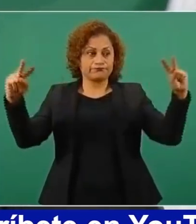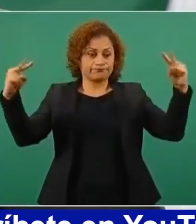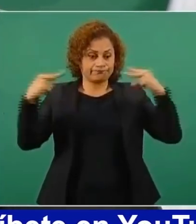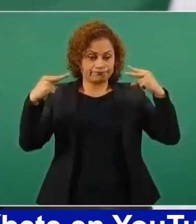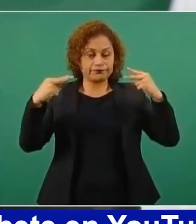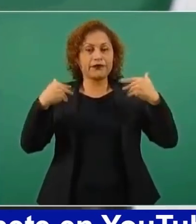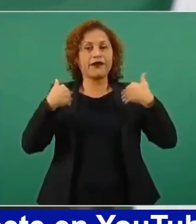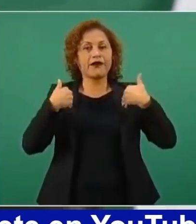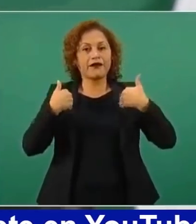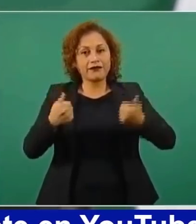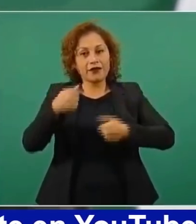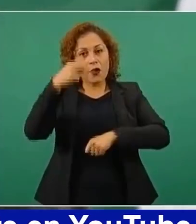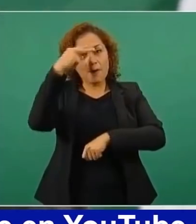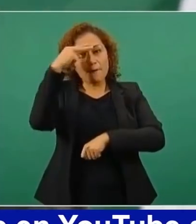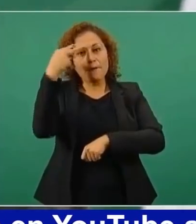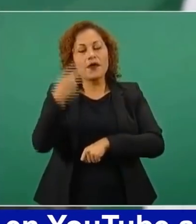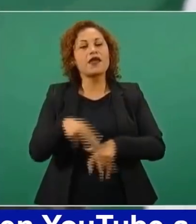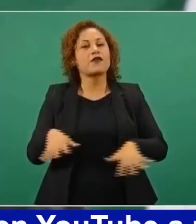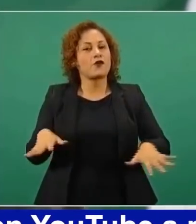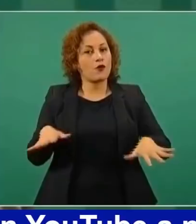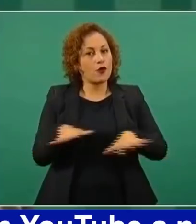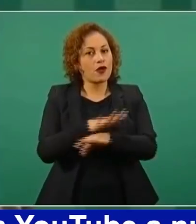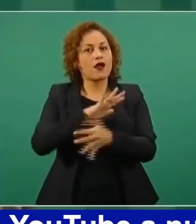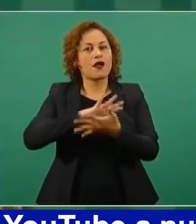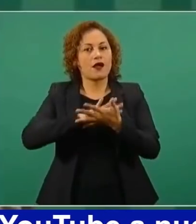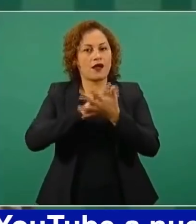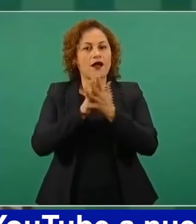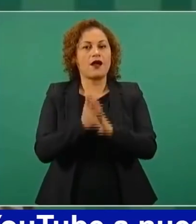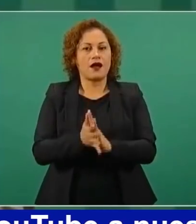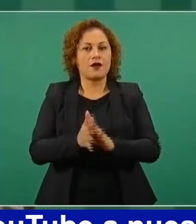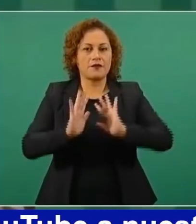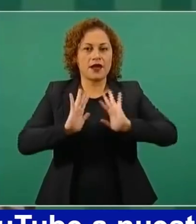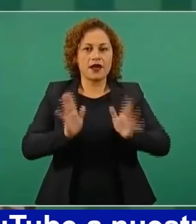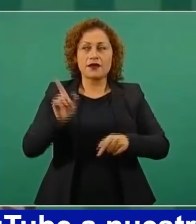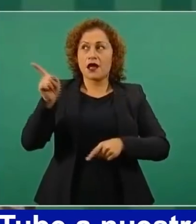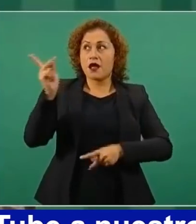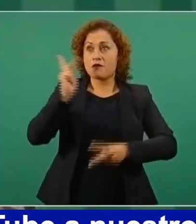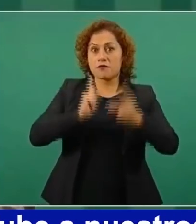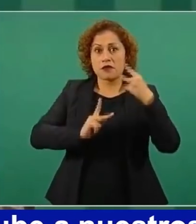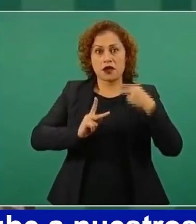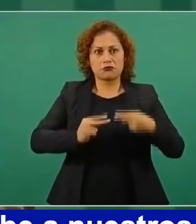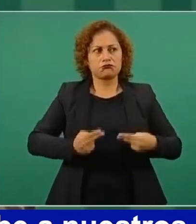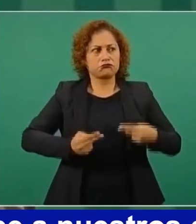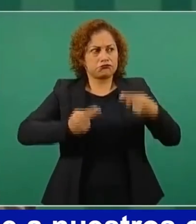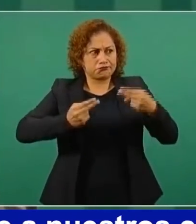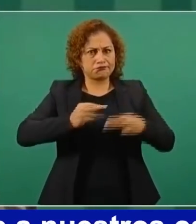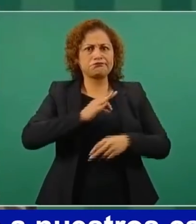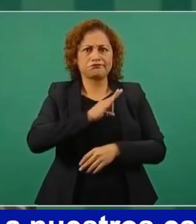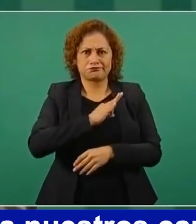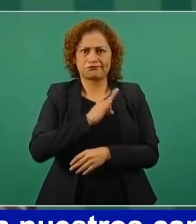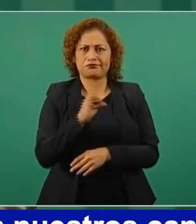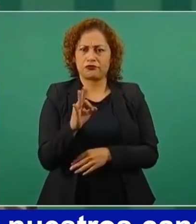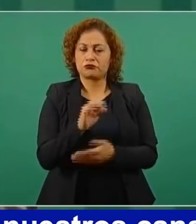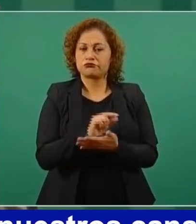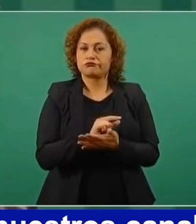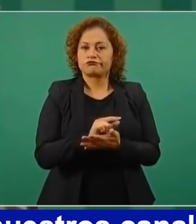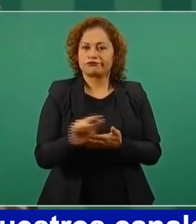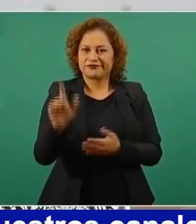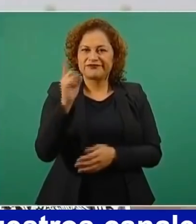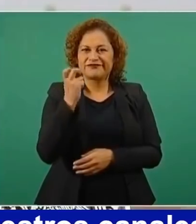que claro que se pueden hacer negocios en México y se deben de hacer negocios